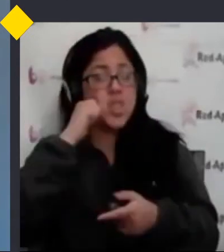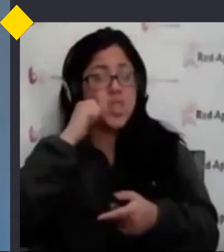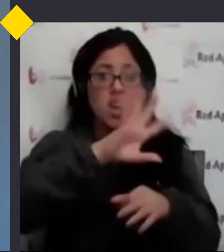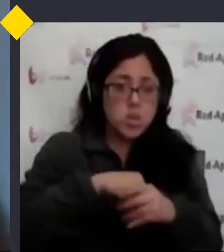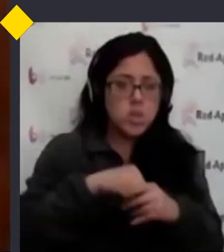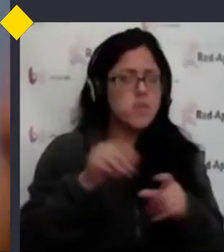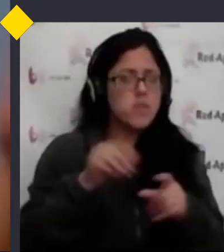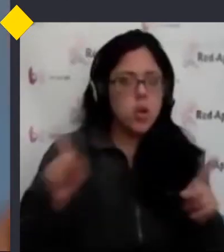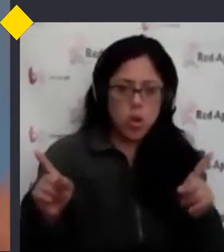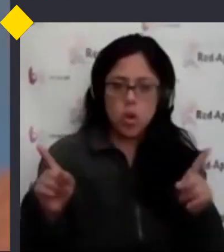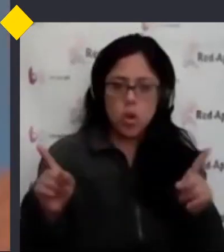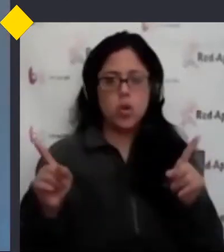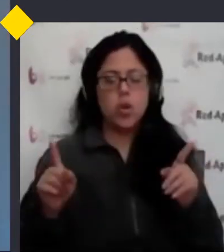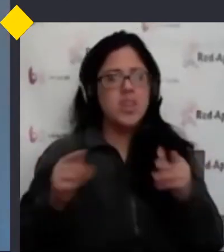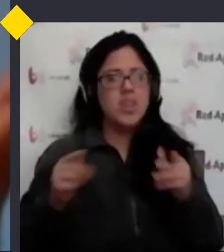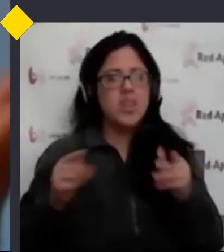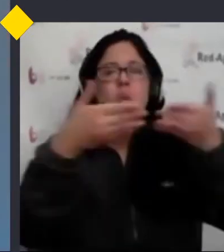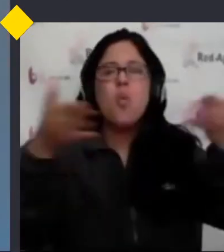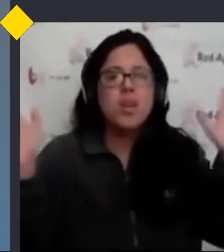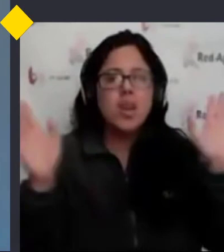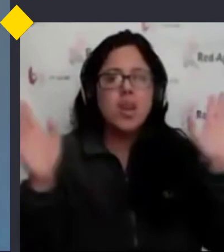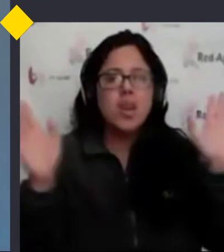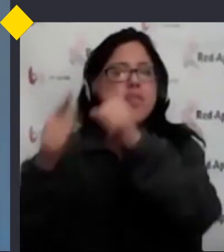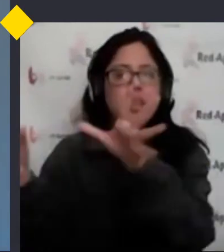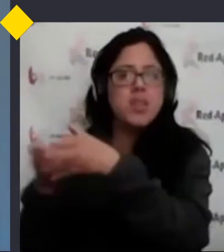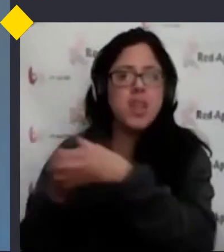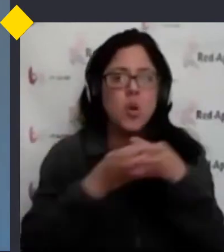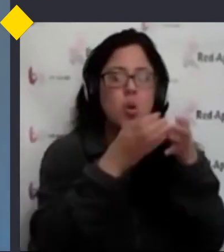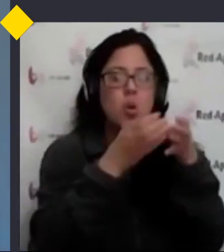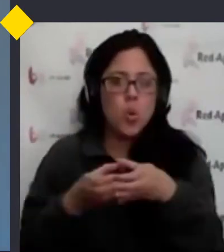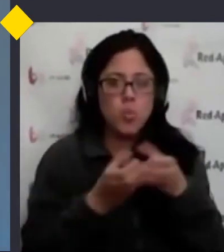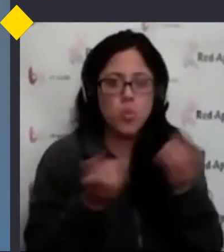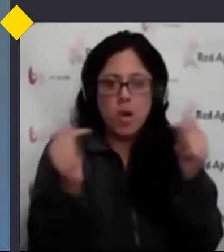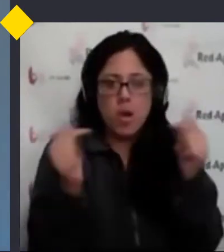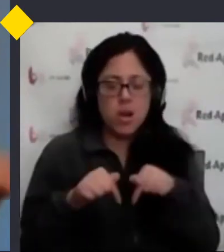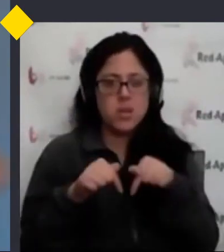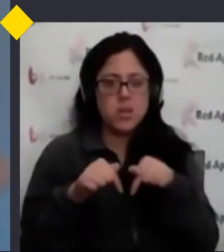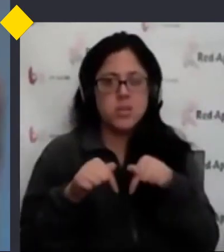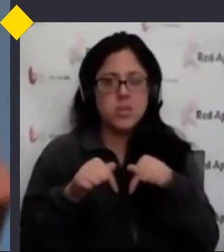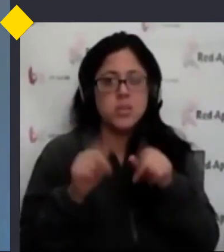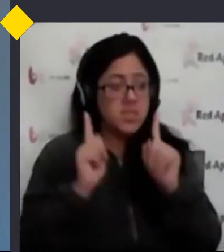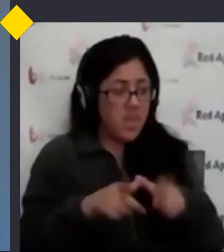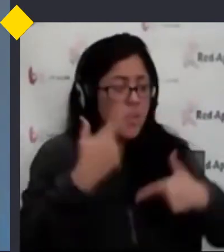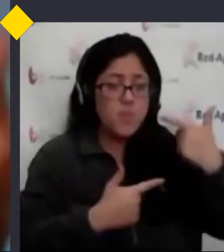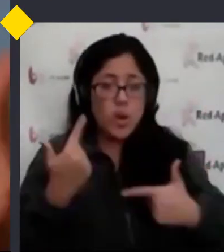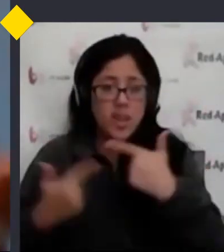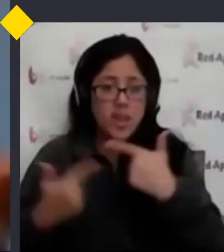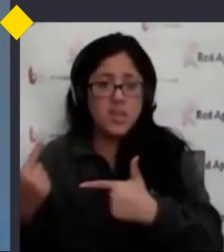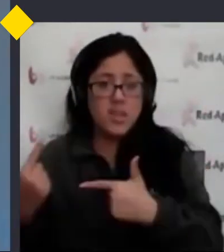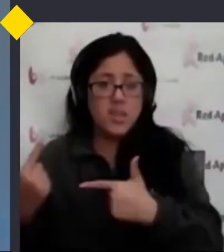y así yo creo con cualquiera de los distintos grupos que estamos aquí. Tienen que haber políticas, acciones,